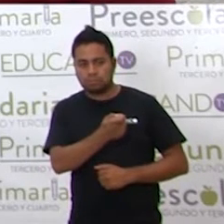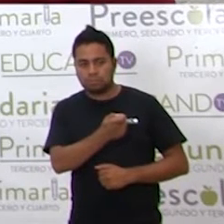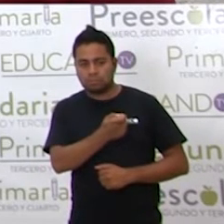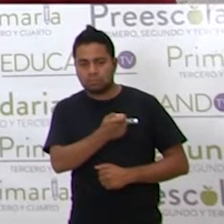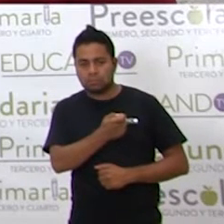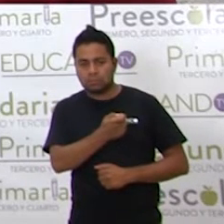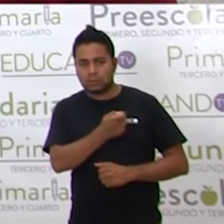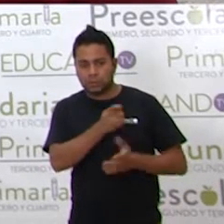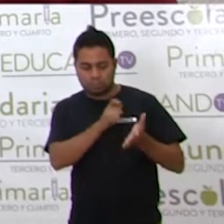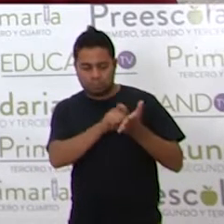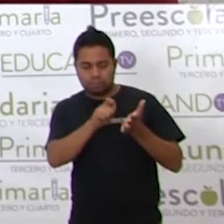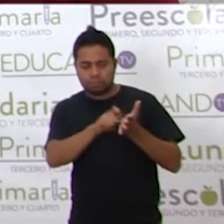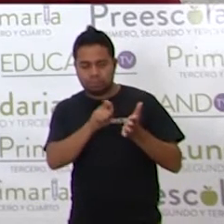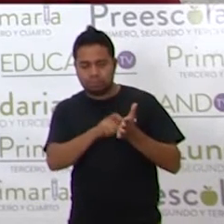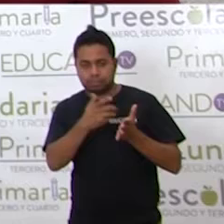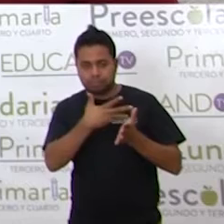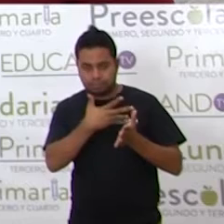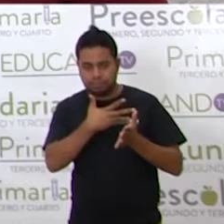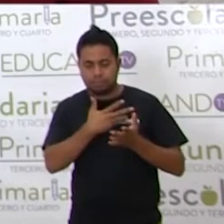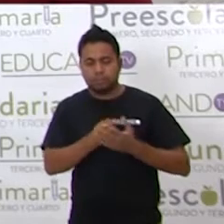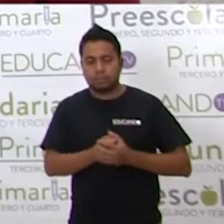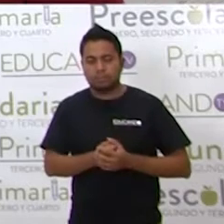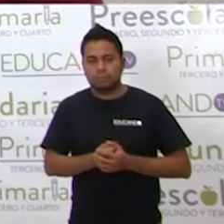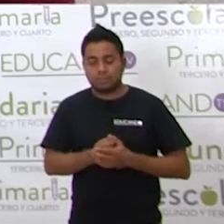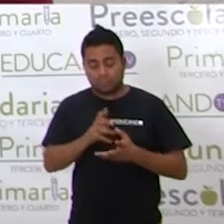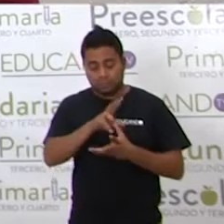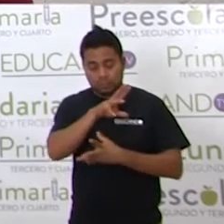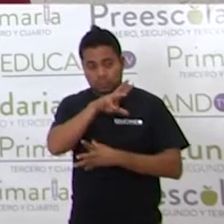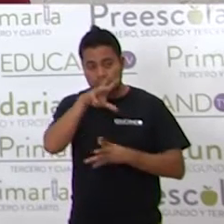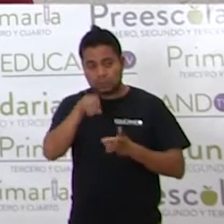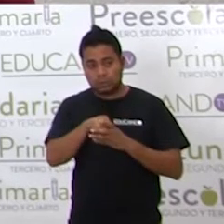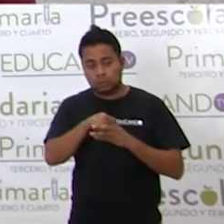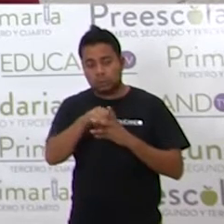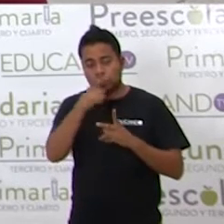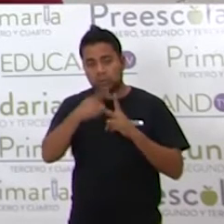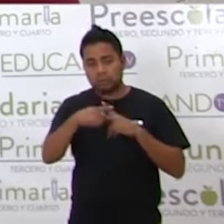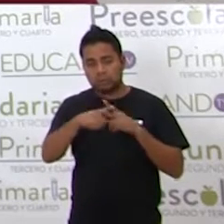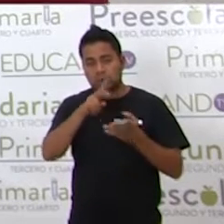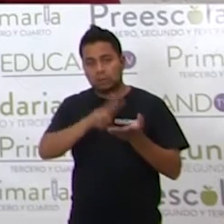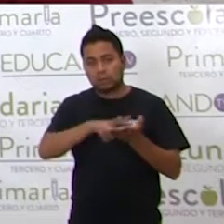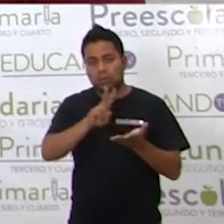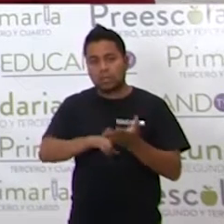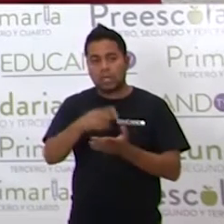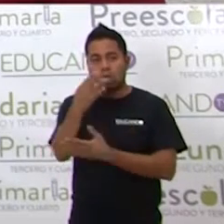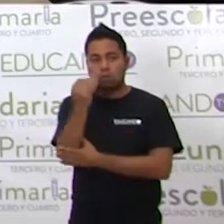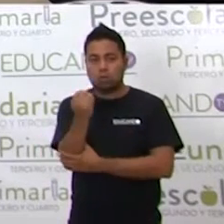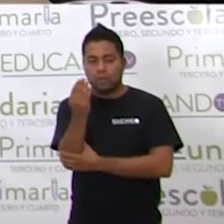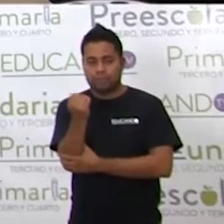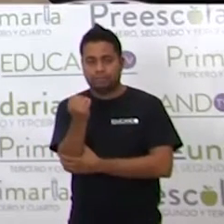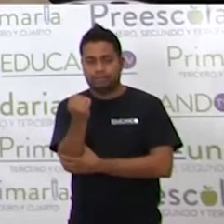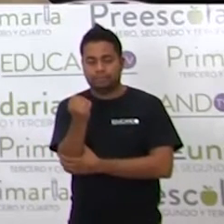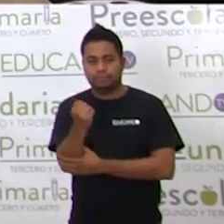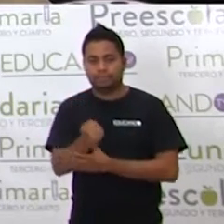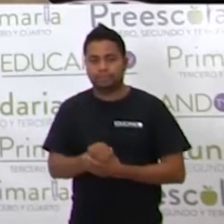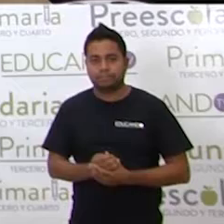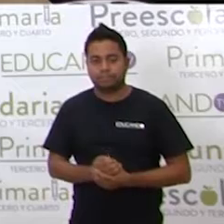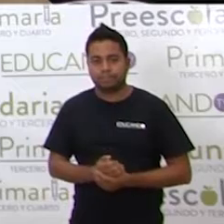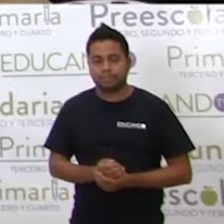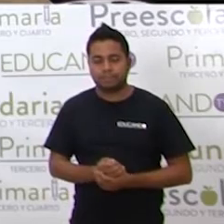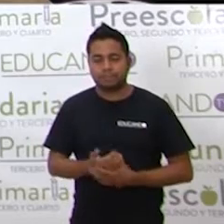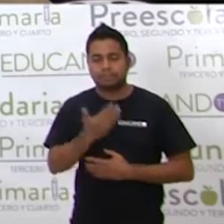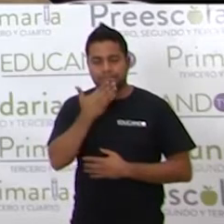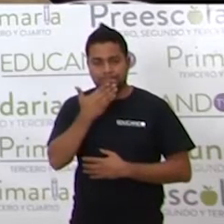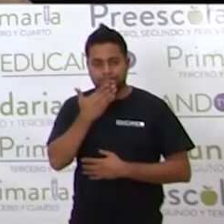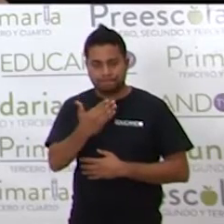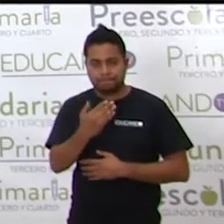esos son los puntos que cayeron. En total son 9. Bien,